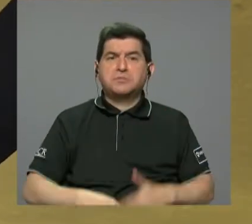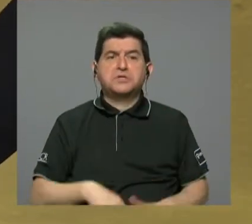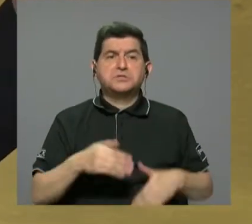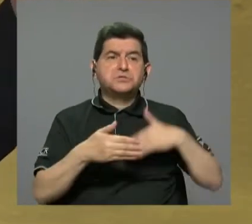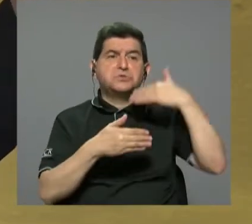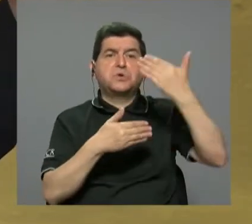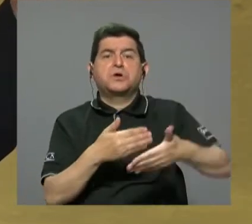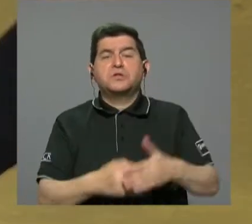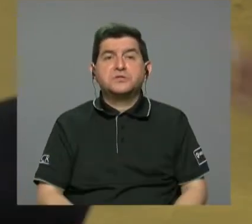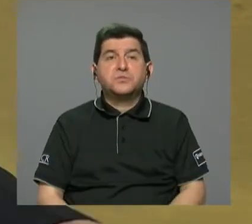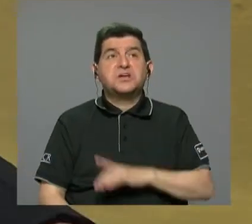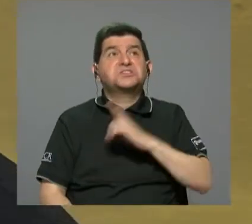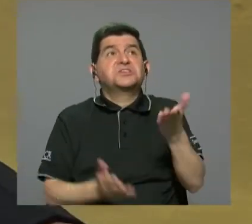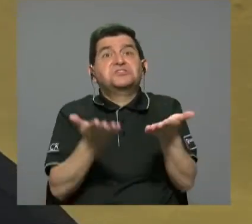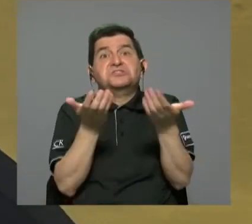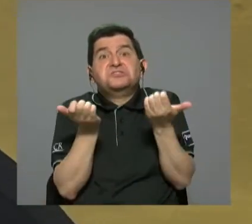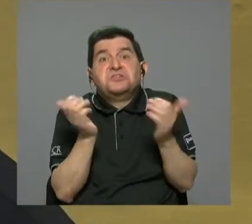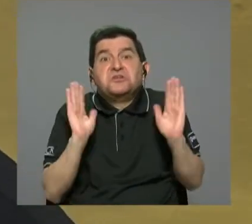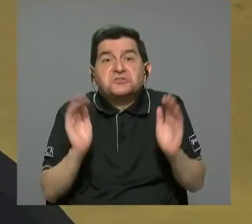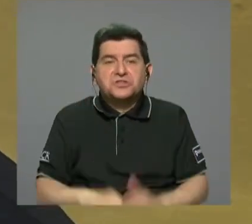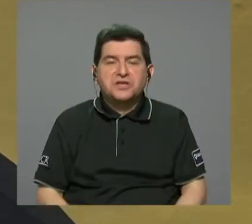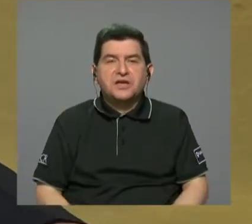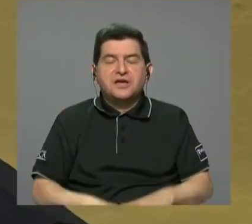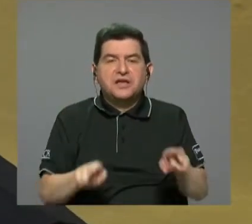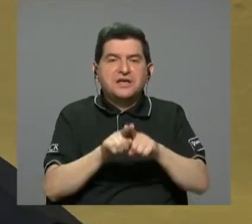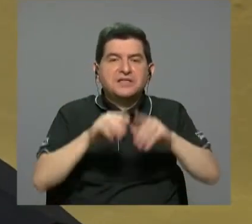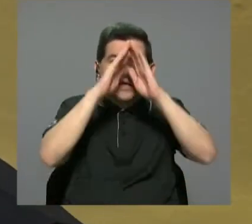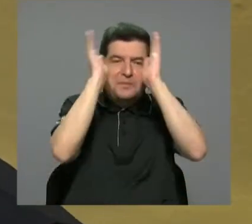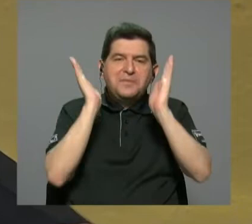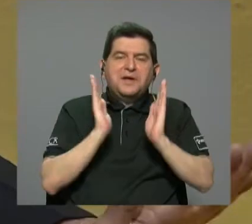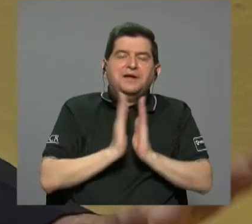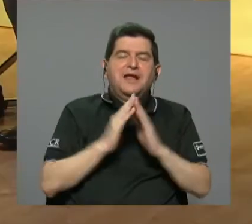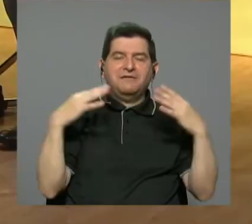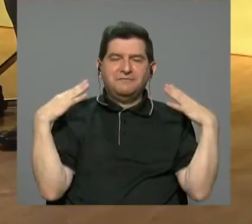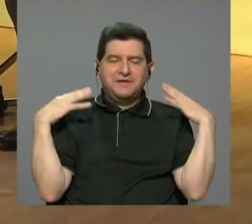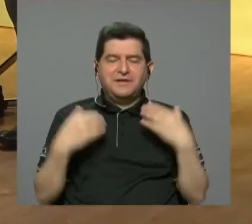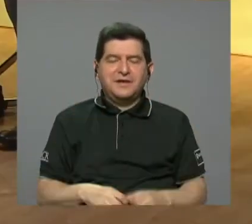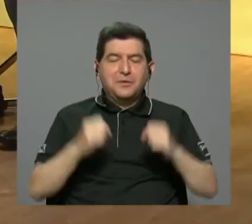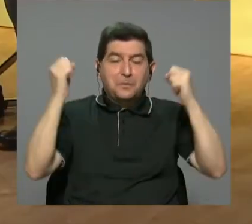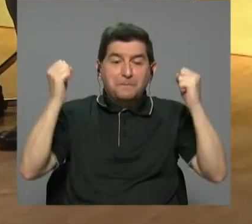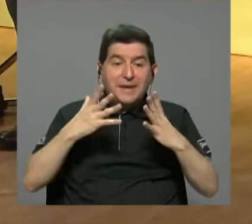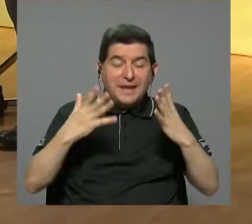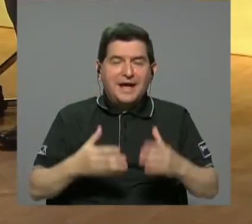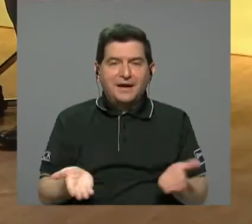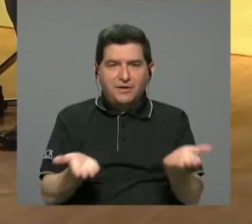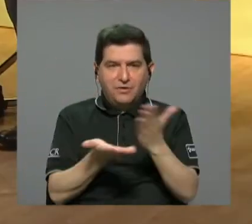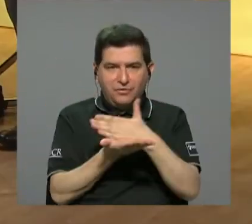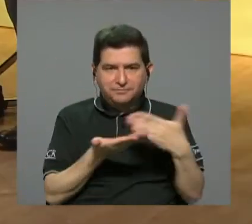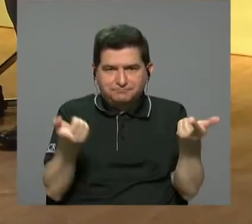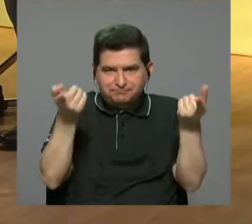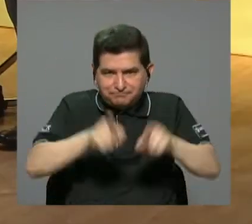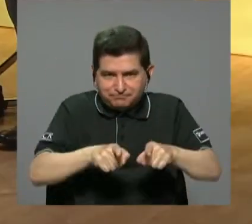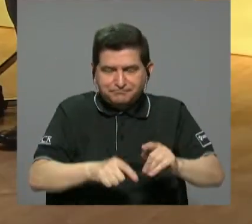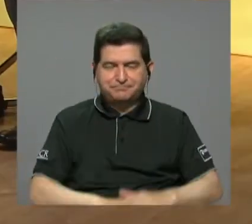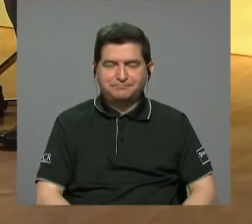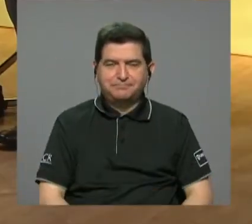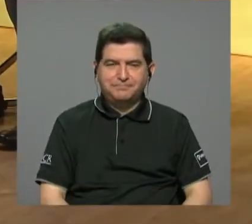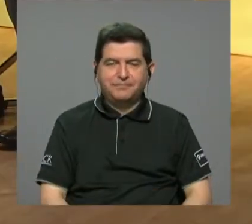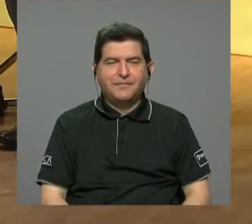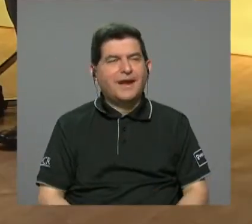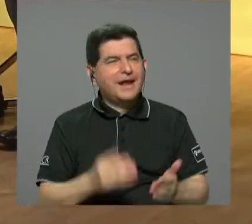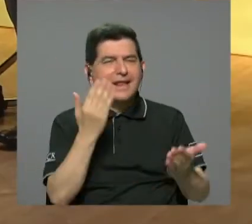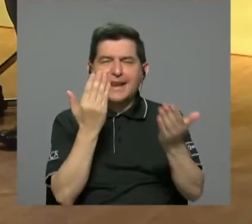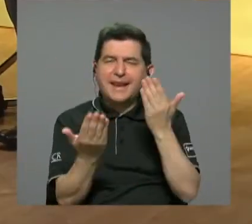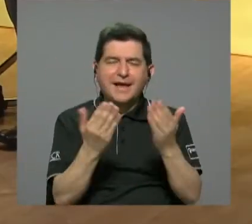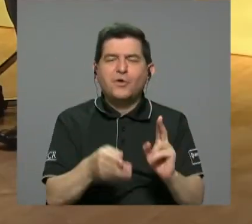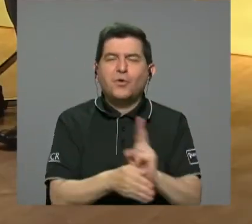luego cuando Dios quiera y la Virgencita de los Ángeles haga milagros, algo pasará. Tal vez el símil que